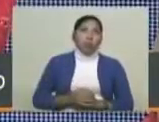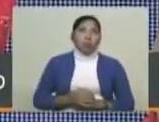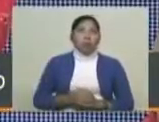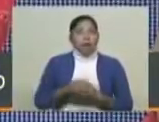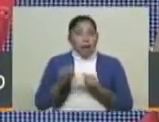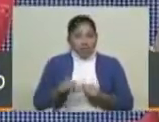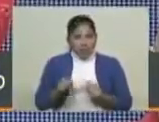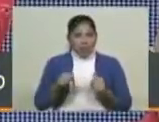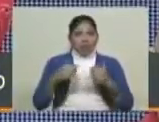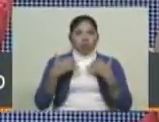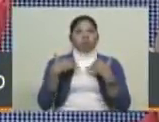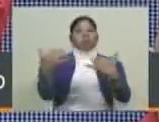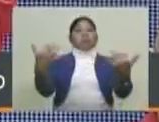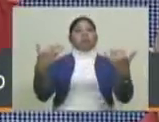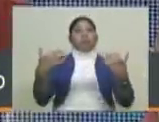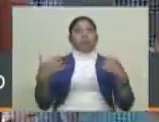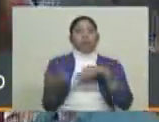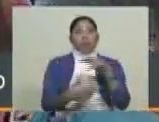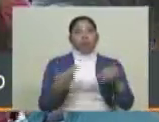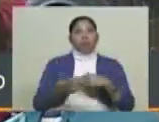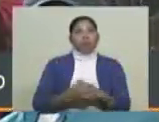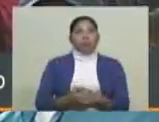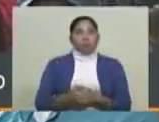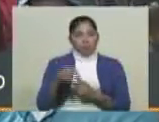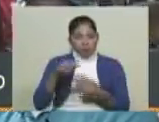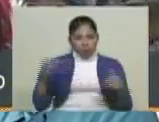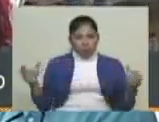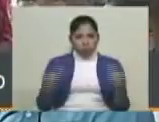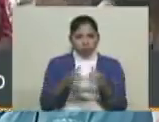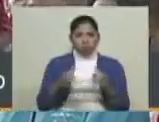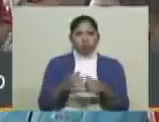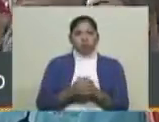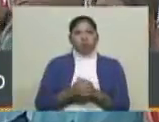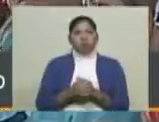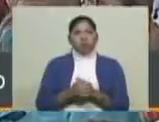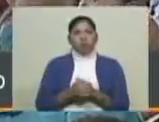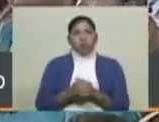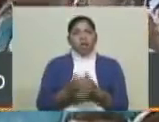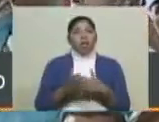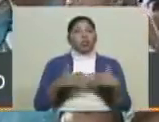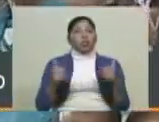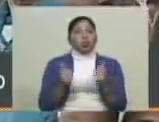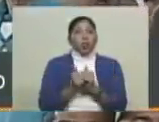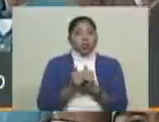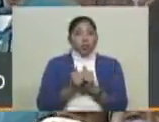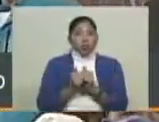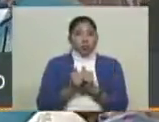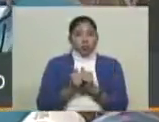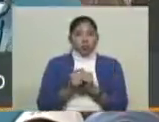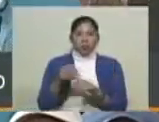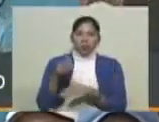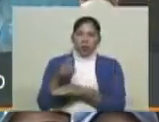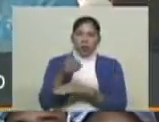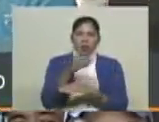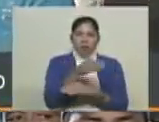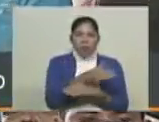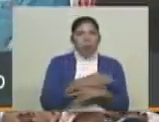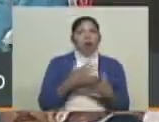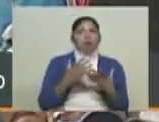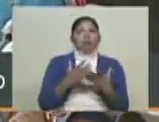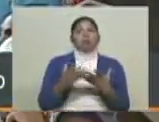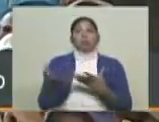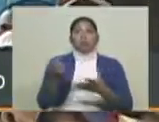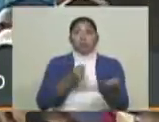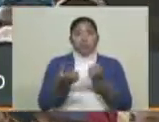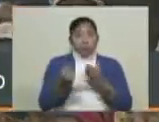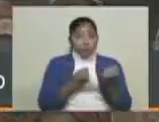Anzoátegui, la vanguardia política que va a ir a los distintos sitios a buscar los votos,